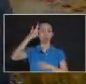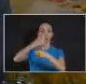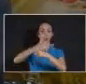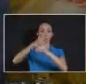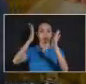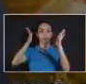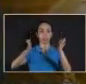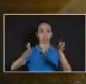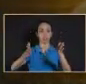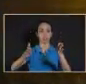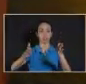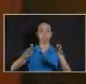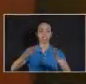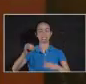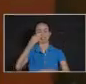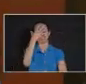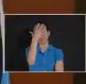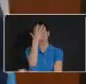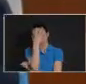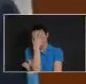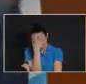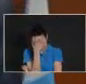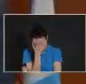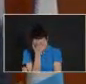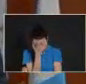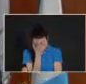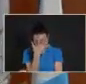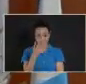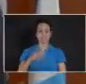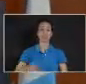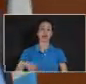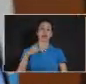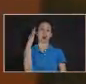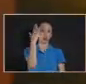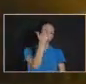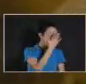Qué pena, hermano, quisiera decir que era un profeta